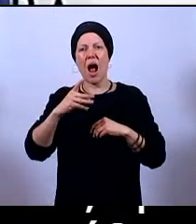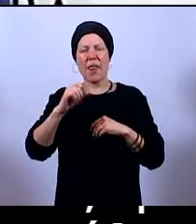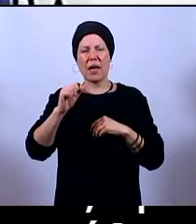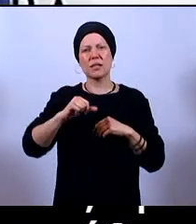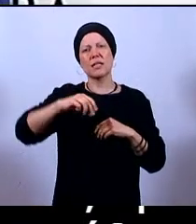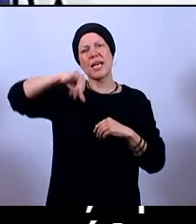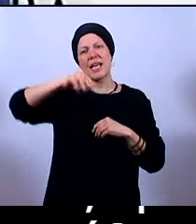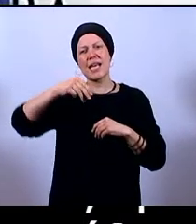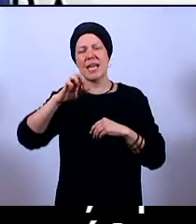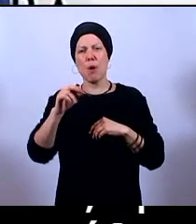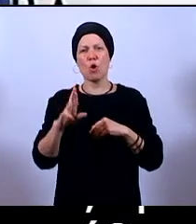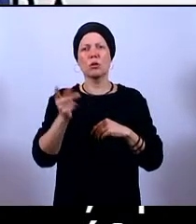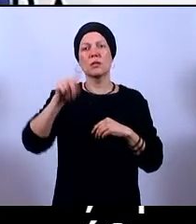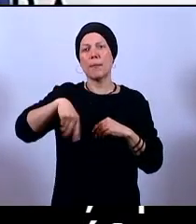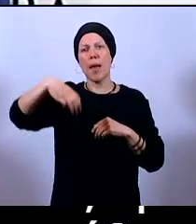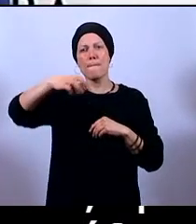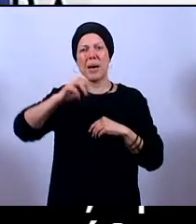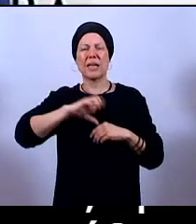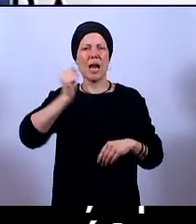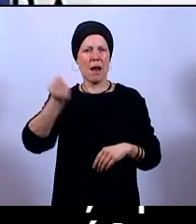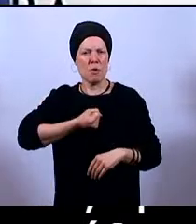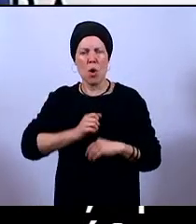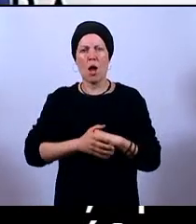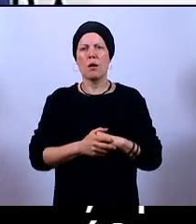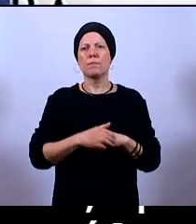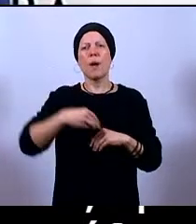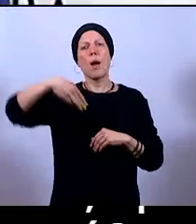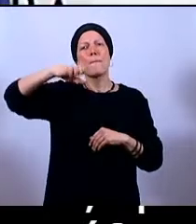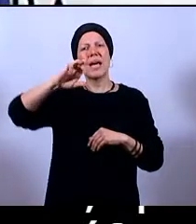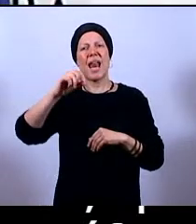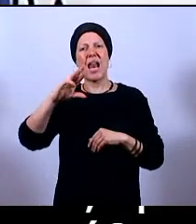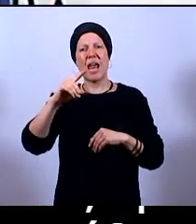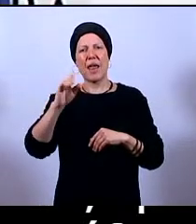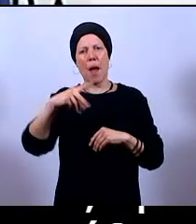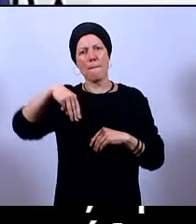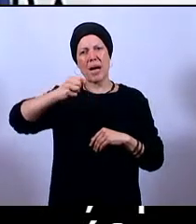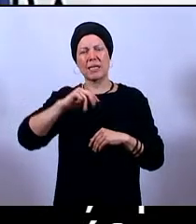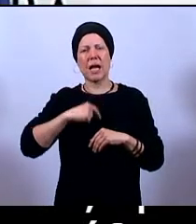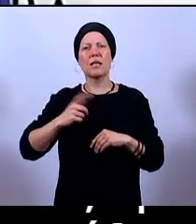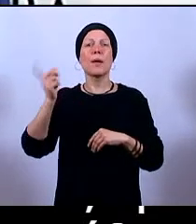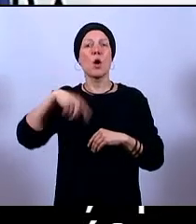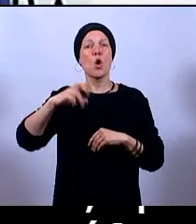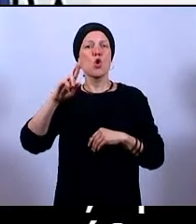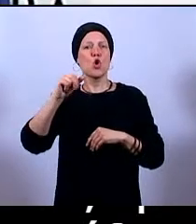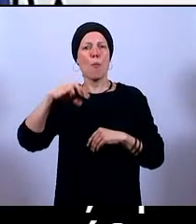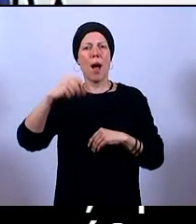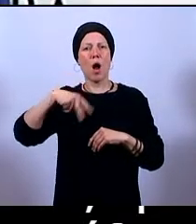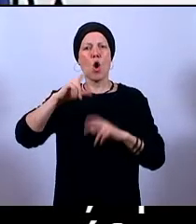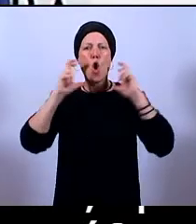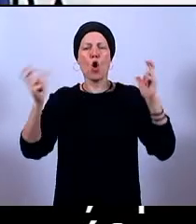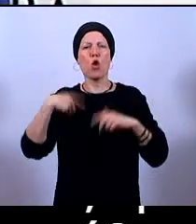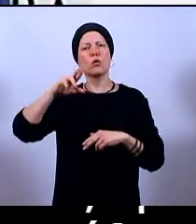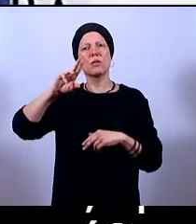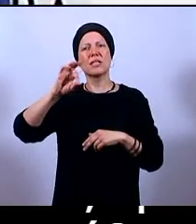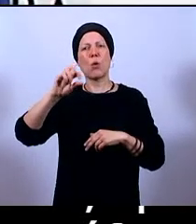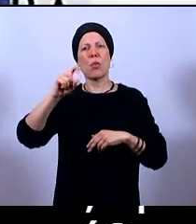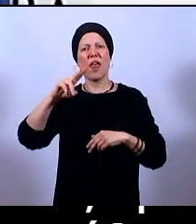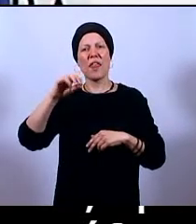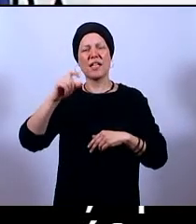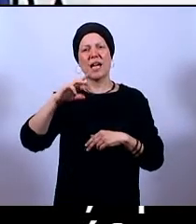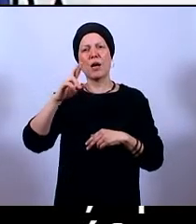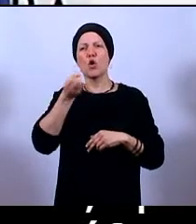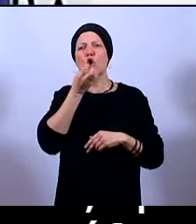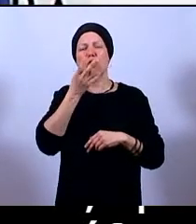Ibor, Millares de la Mata, Navalmoral de la Mata, Peraleda de la Mata, Romangordo, Rosalejo, Saucedilla,